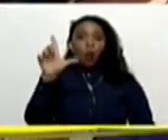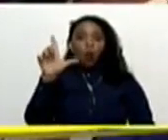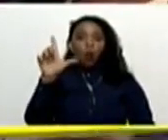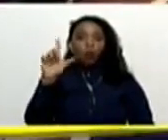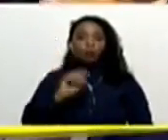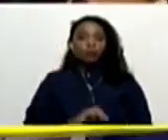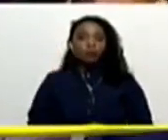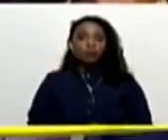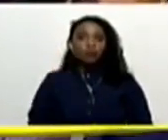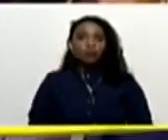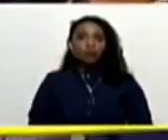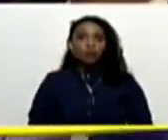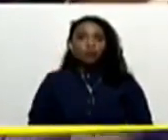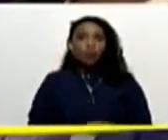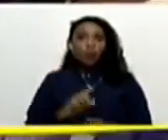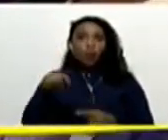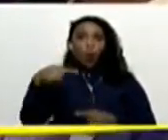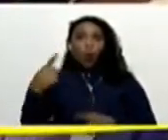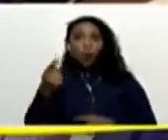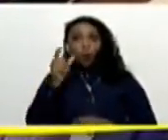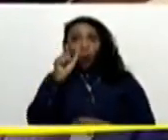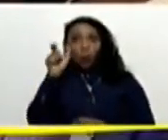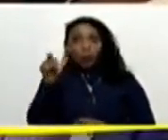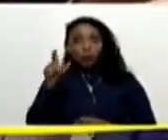a Ramiro,